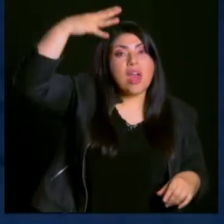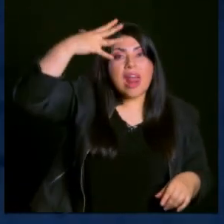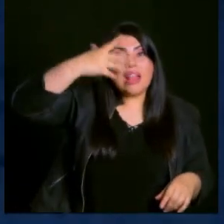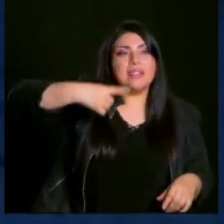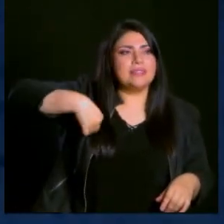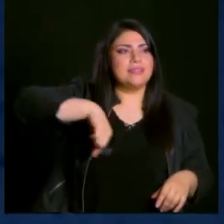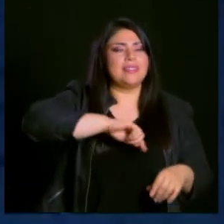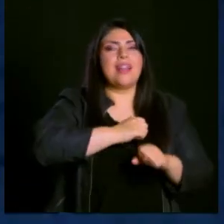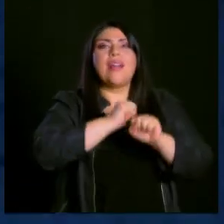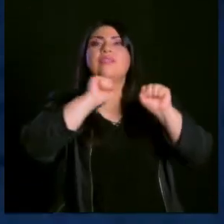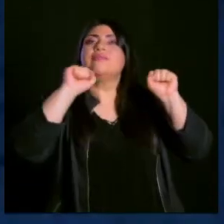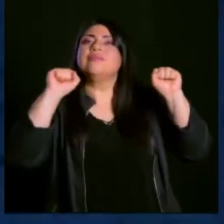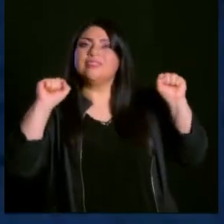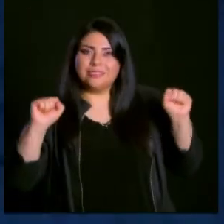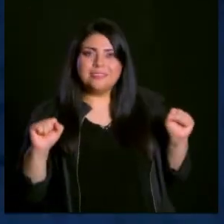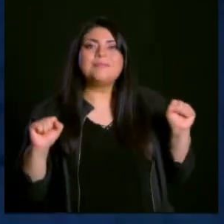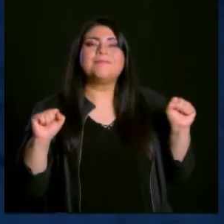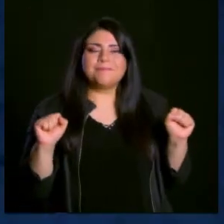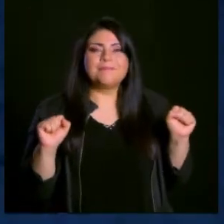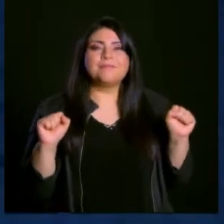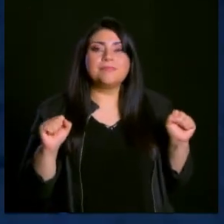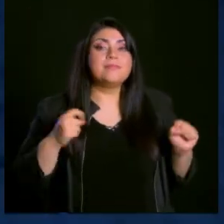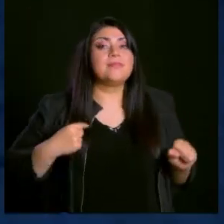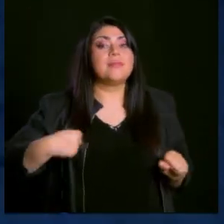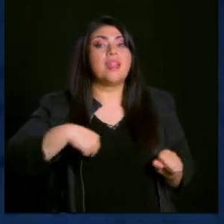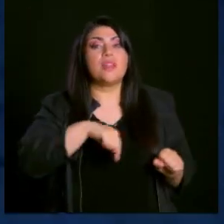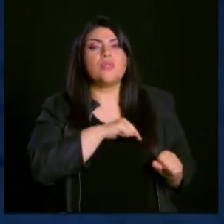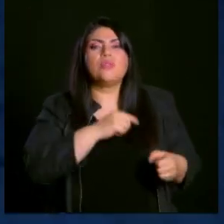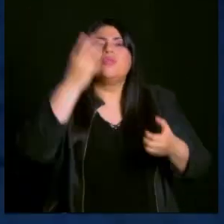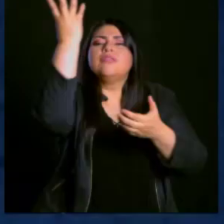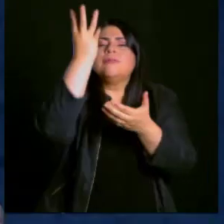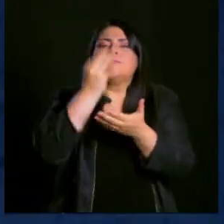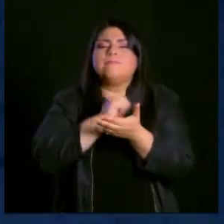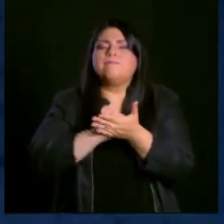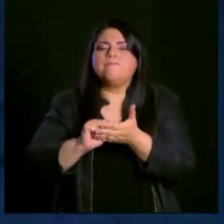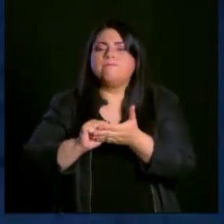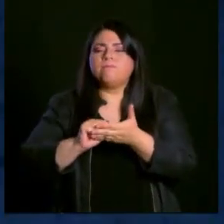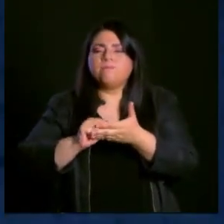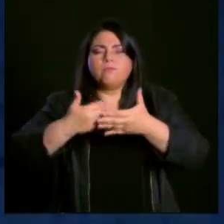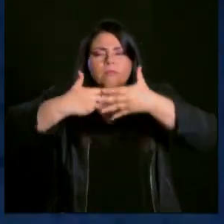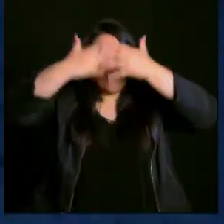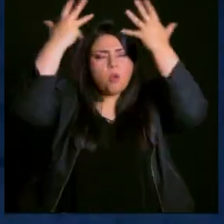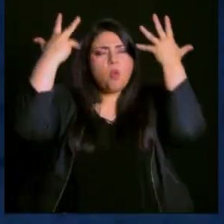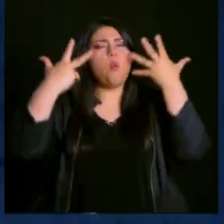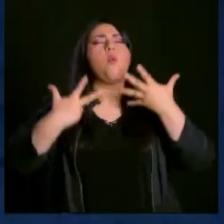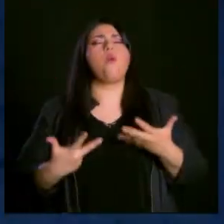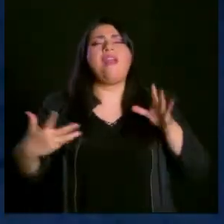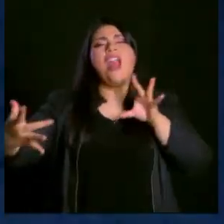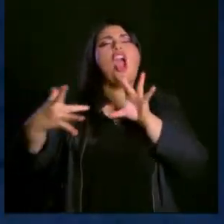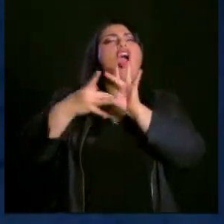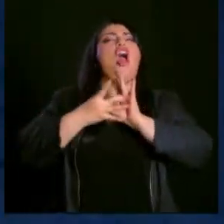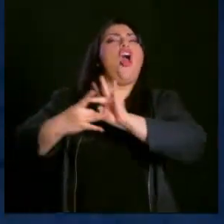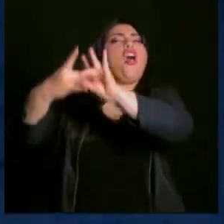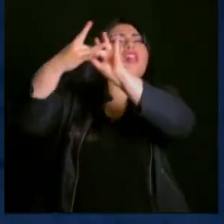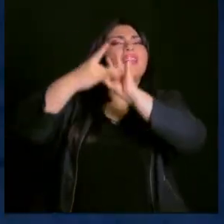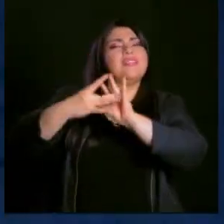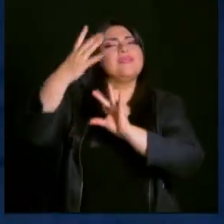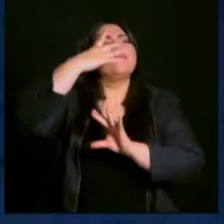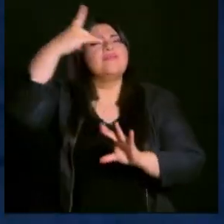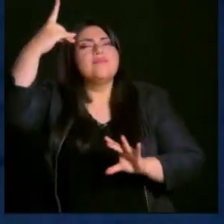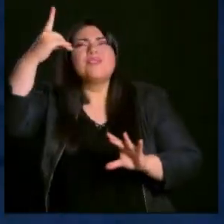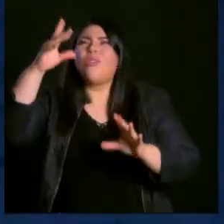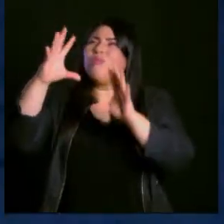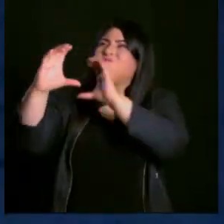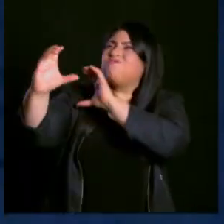ser revestidos del Espíritu Santo y tener ese ese don de conectarnos con él hablarle directamente a